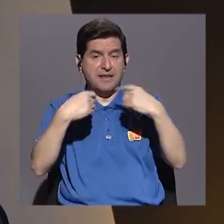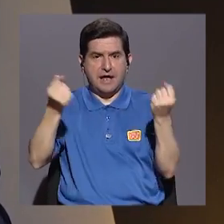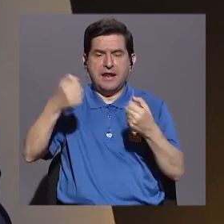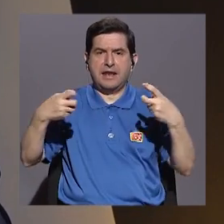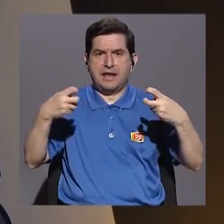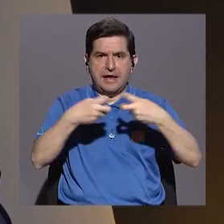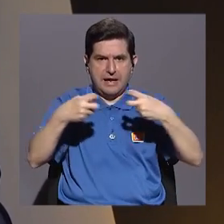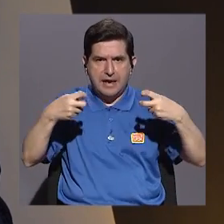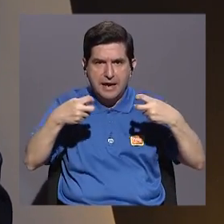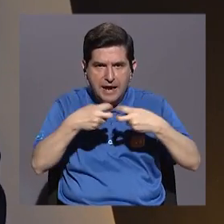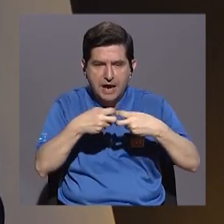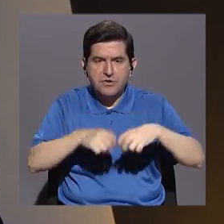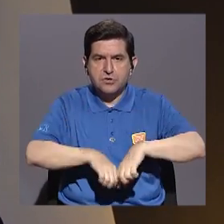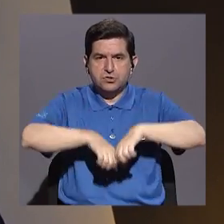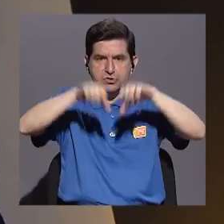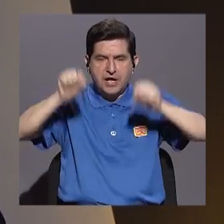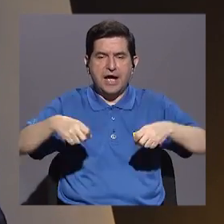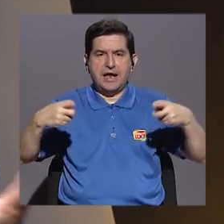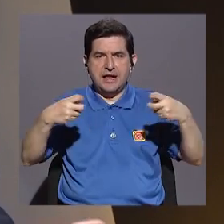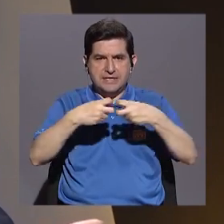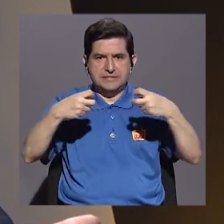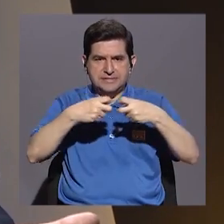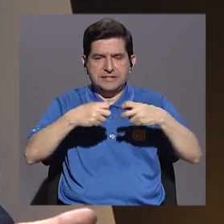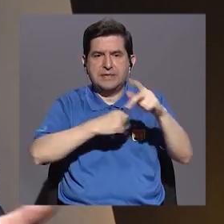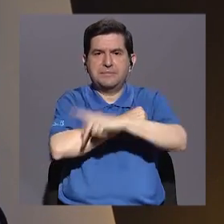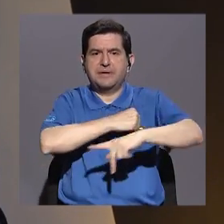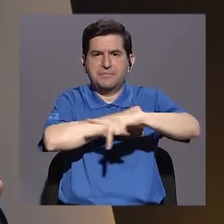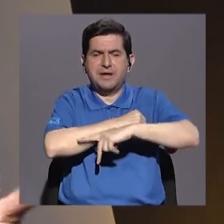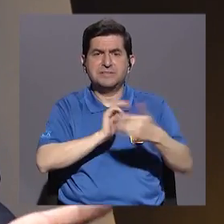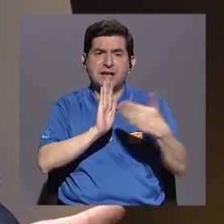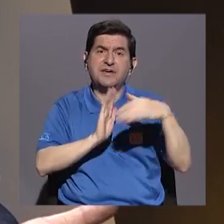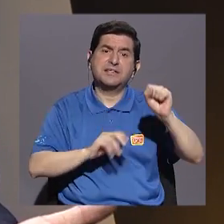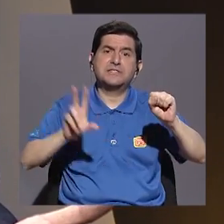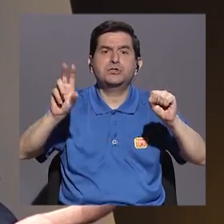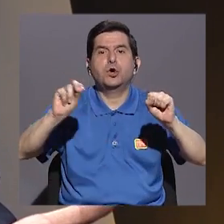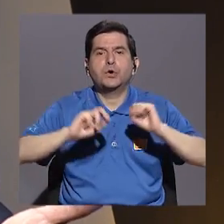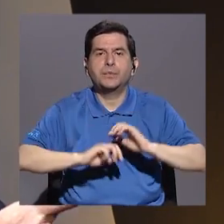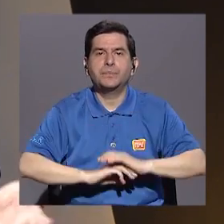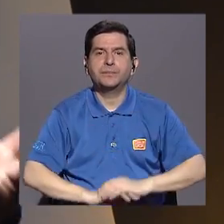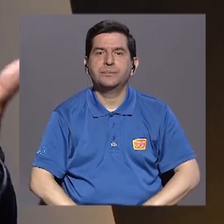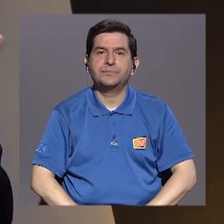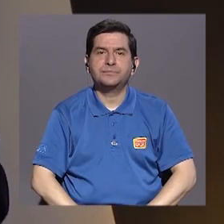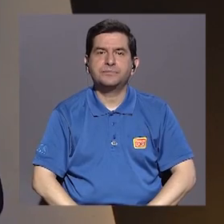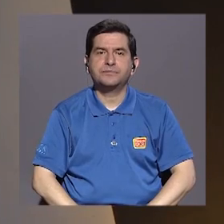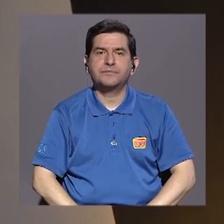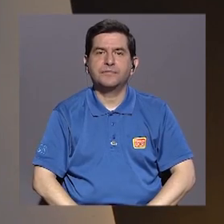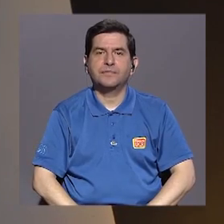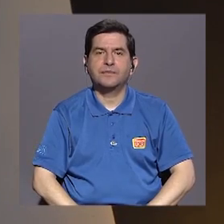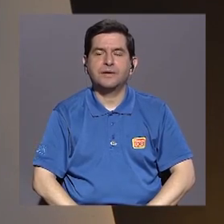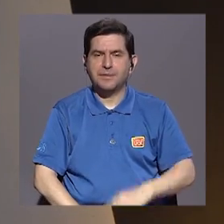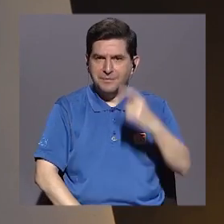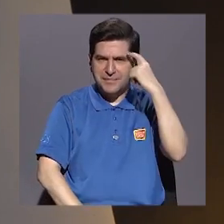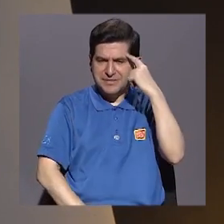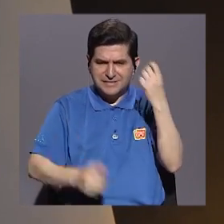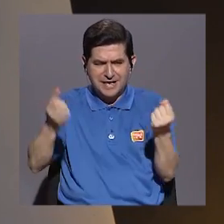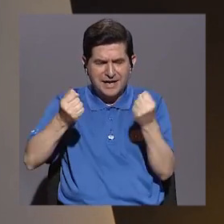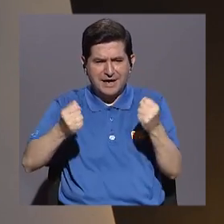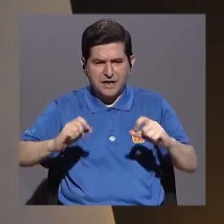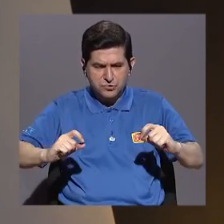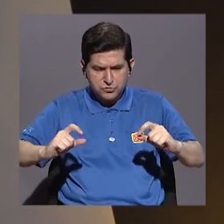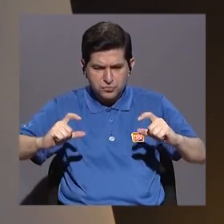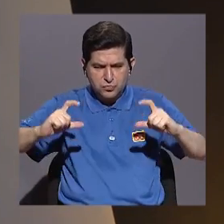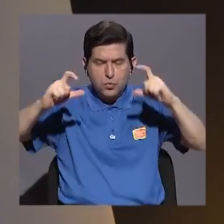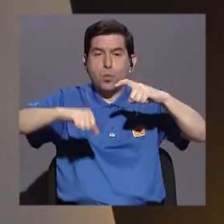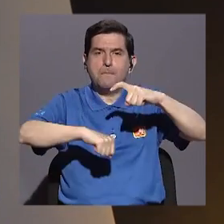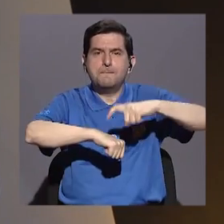vehículos eléctricos al sistema eléctrico a la red eléctrica la afecta a la recta como cuando se cargan los vehículos de cuánto es